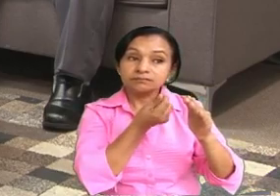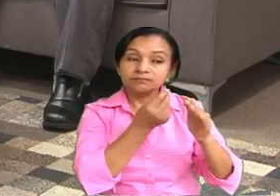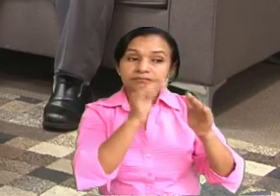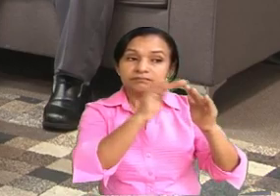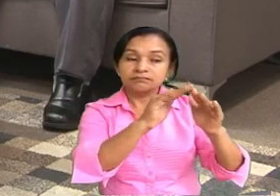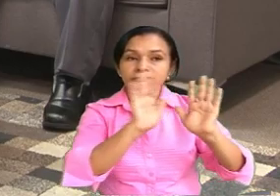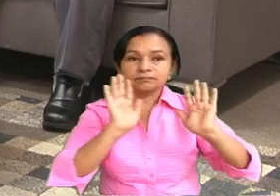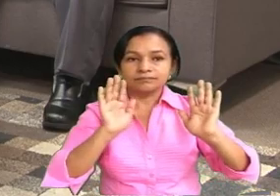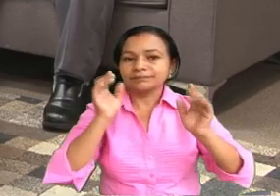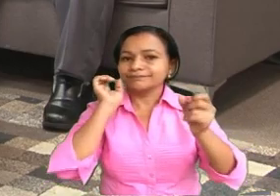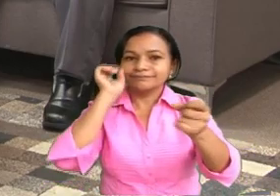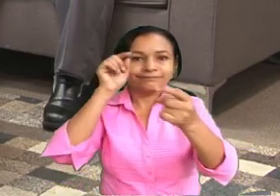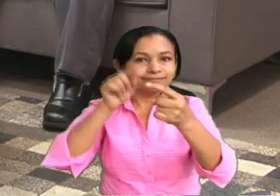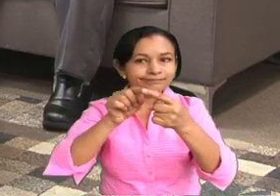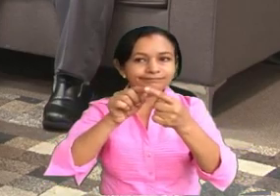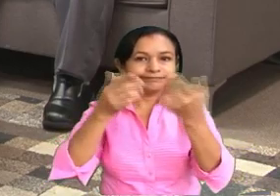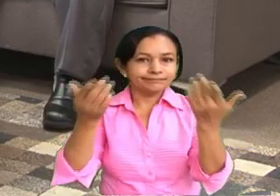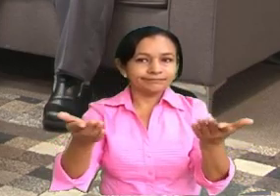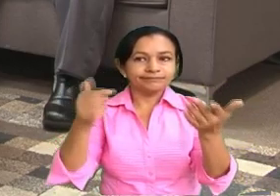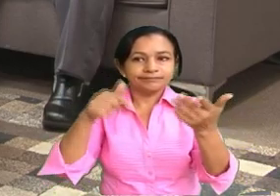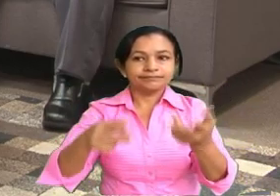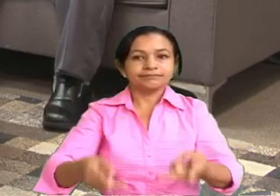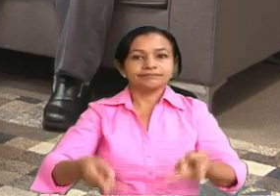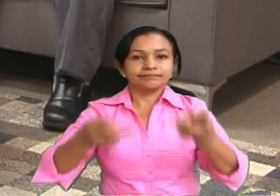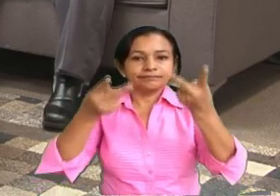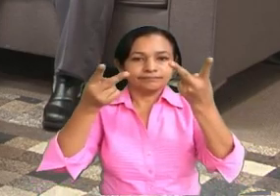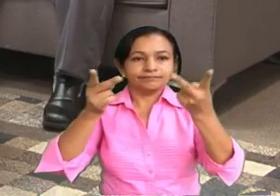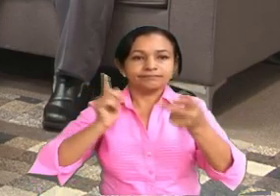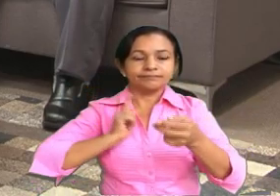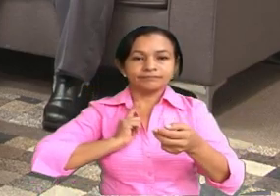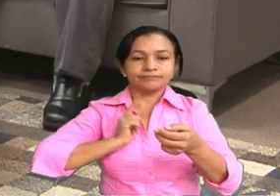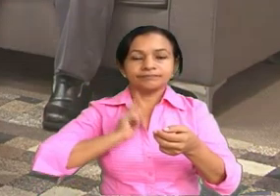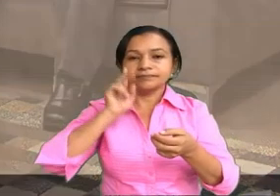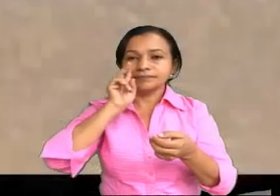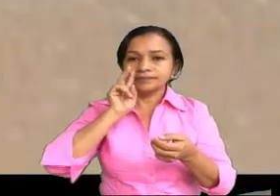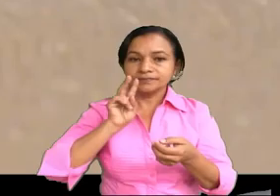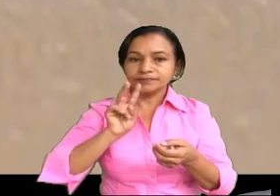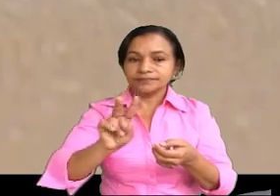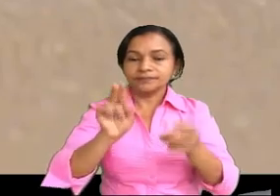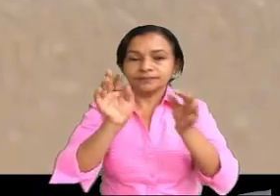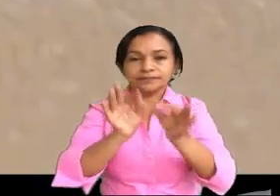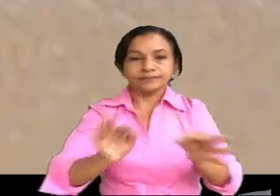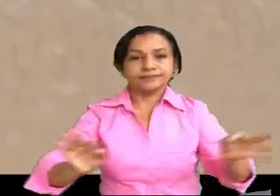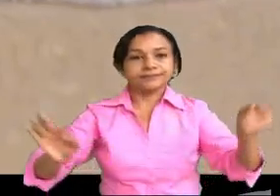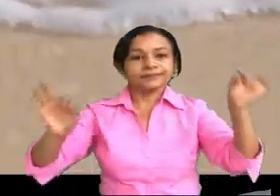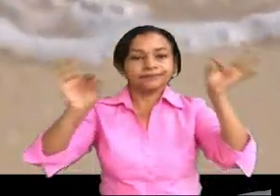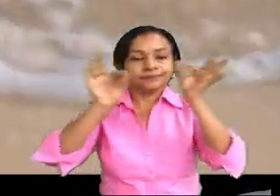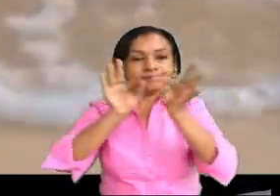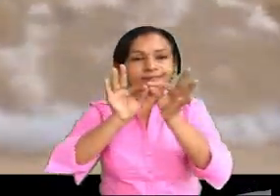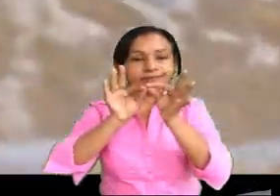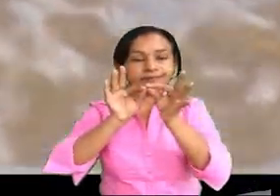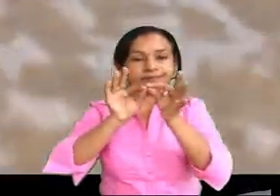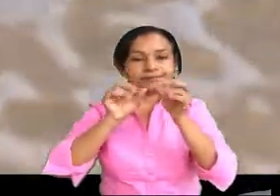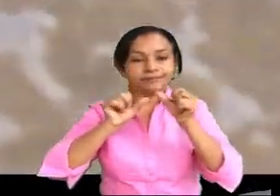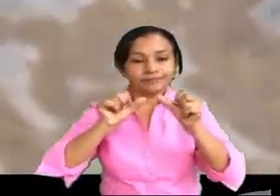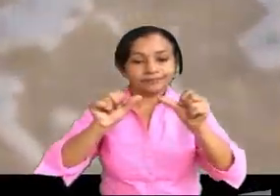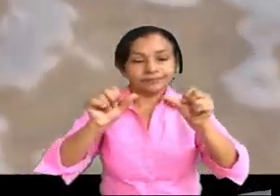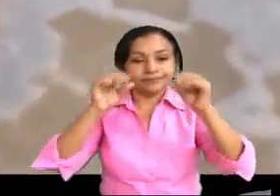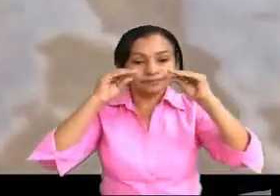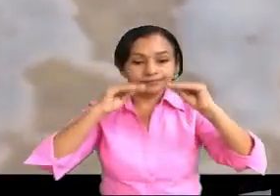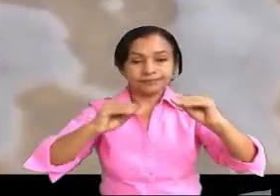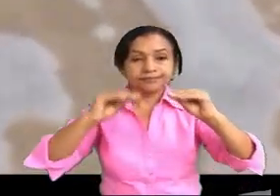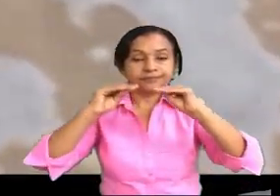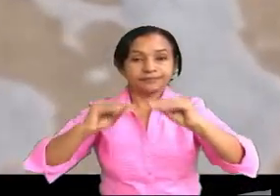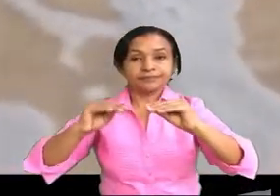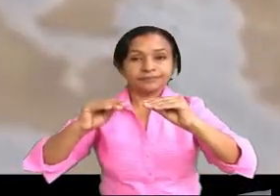que ser objetivos y no subjetivos en esta vida. Tenemos que ver también la importancia que tiene de ir educando